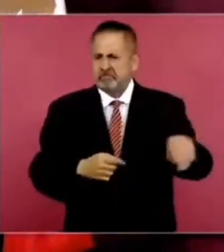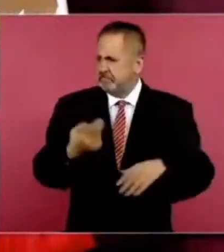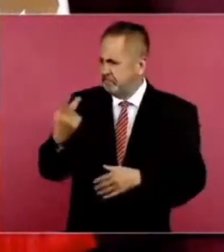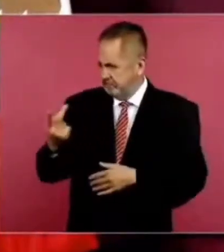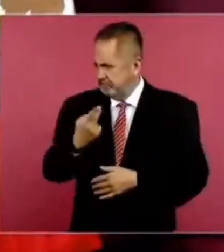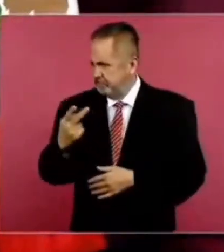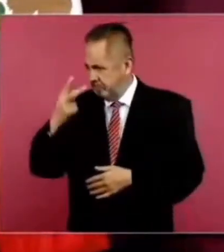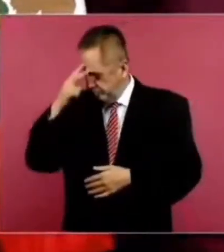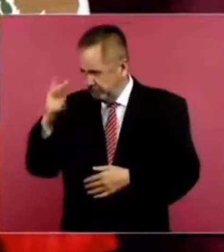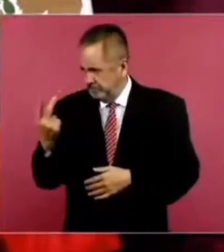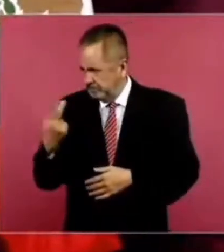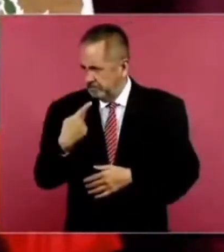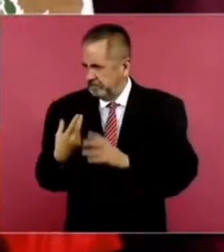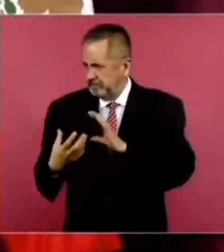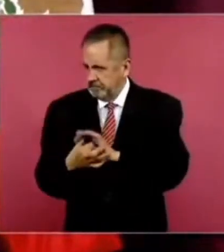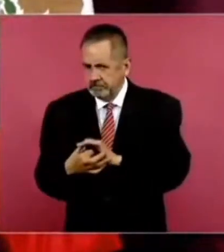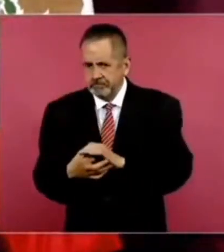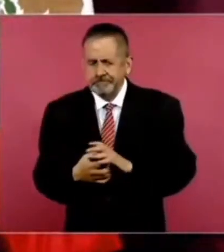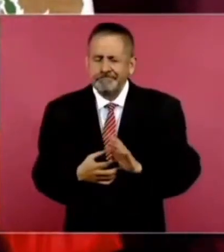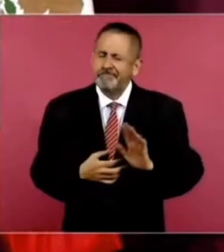nos tocó